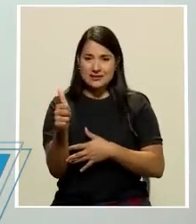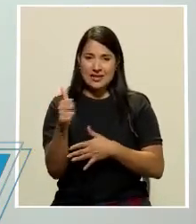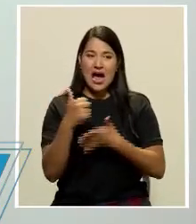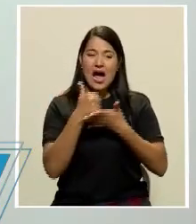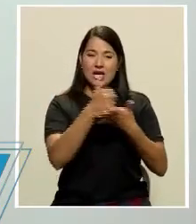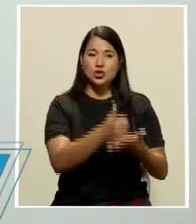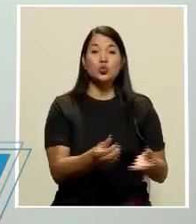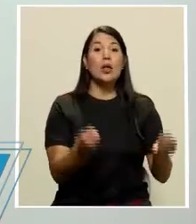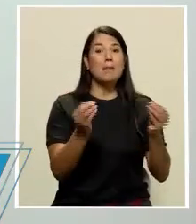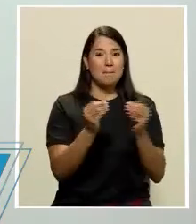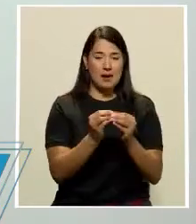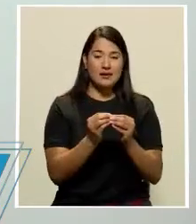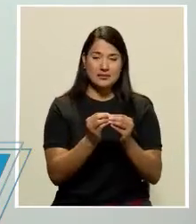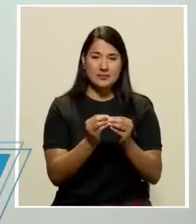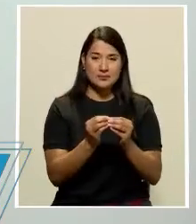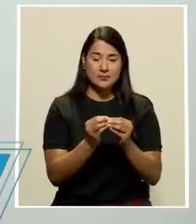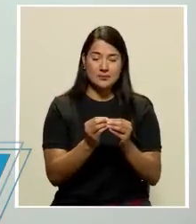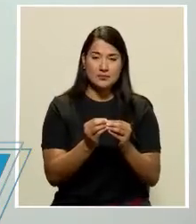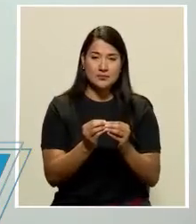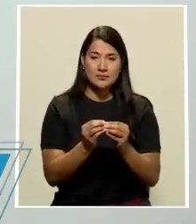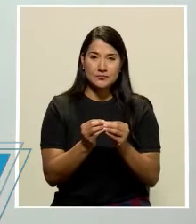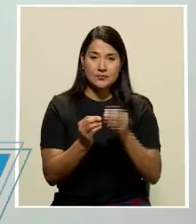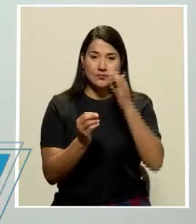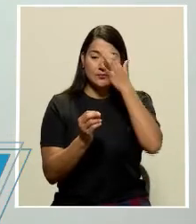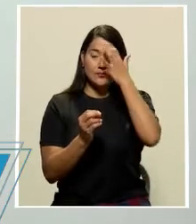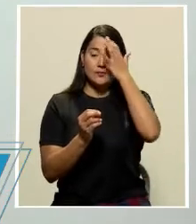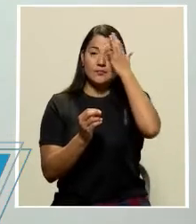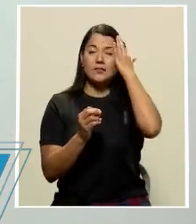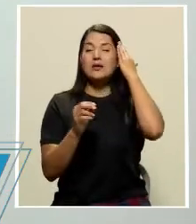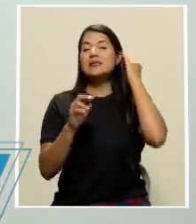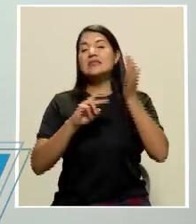a las que ya teníamos, que